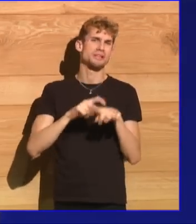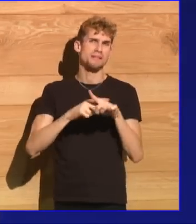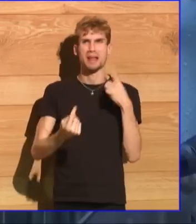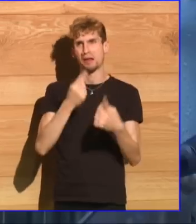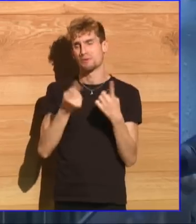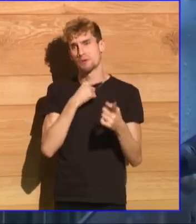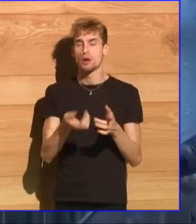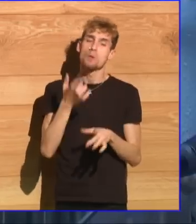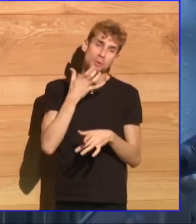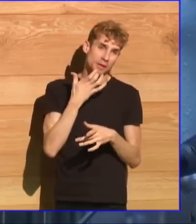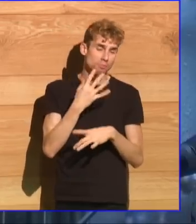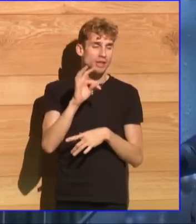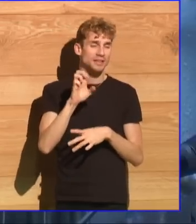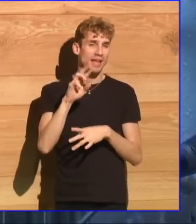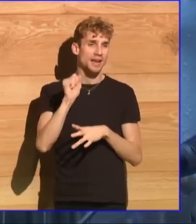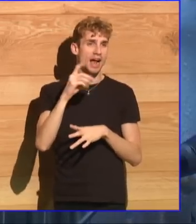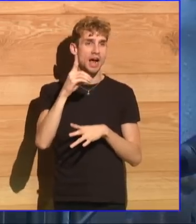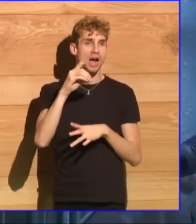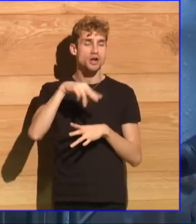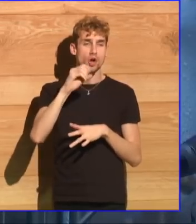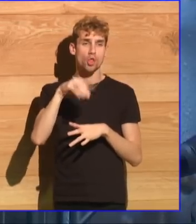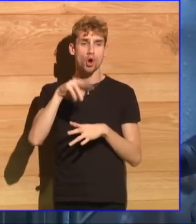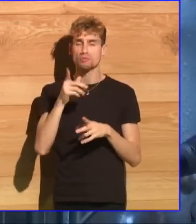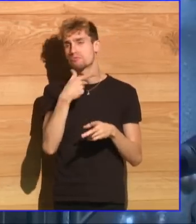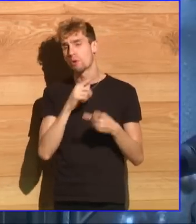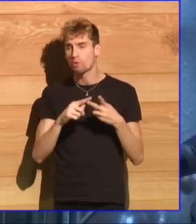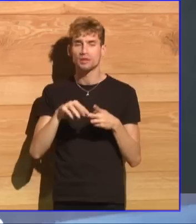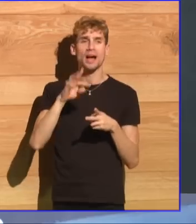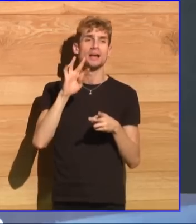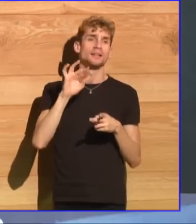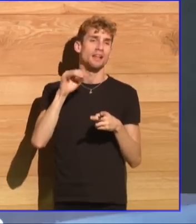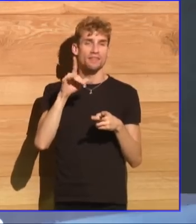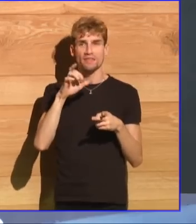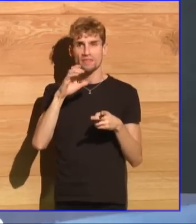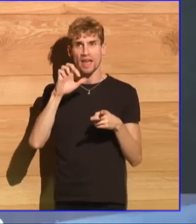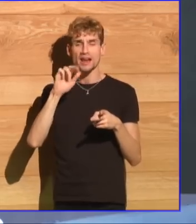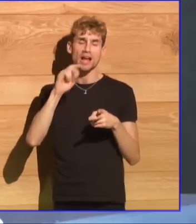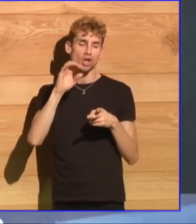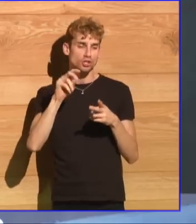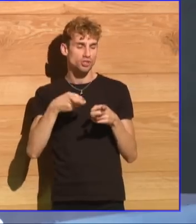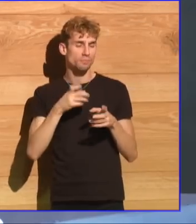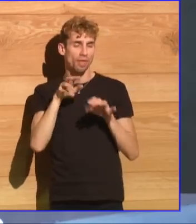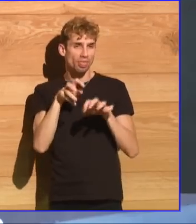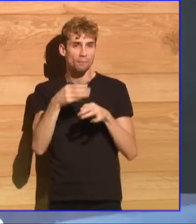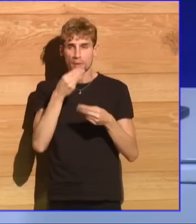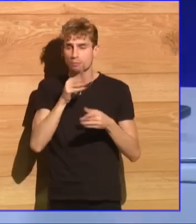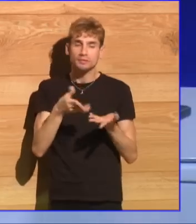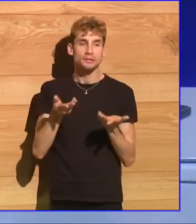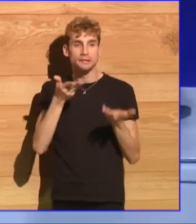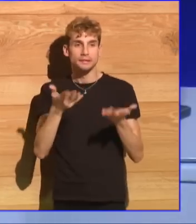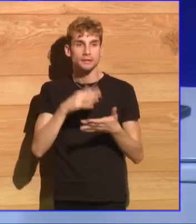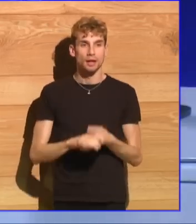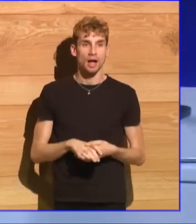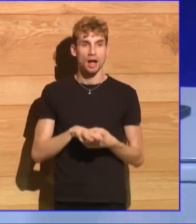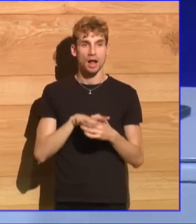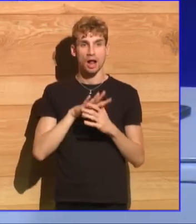pteranodón dinosaurio. no me gusta mucho. Bueno, pero en lo Triceratops, demás... bien. Pero en lo fundamental lo puso en la columna de los partidarios. Fuma rubio, que entre